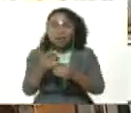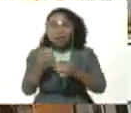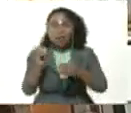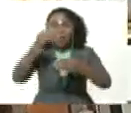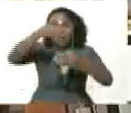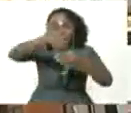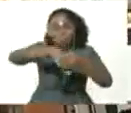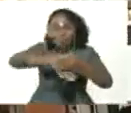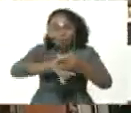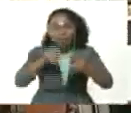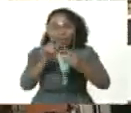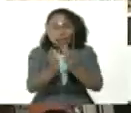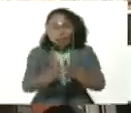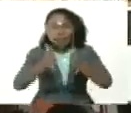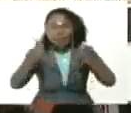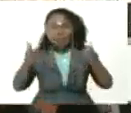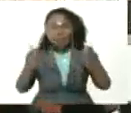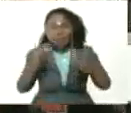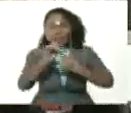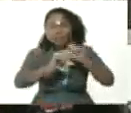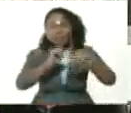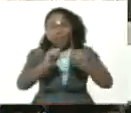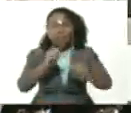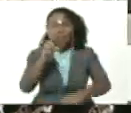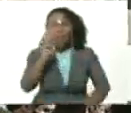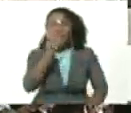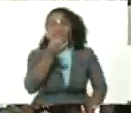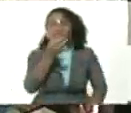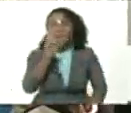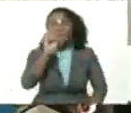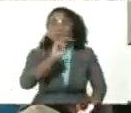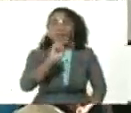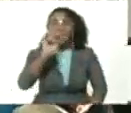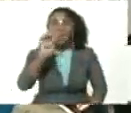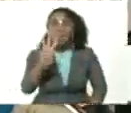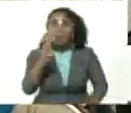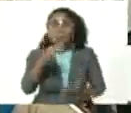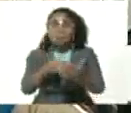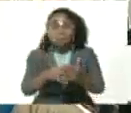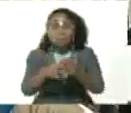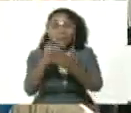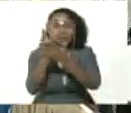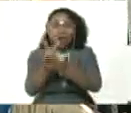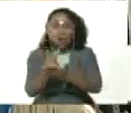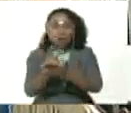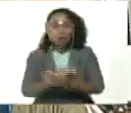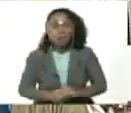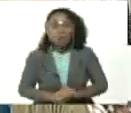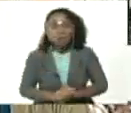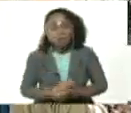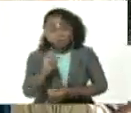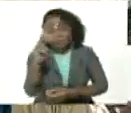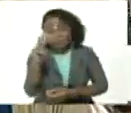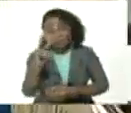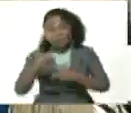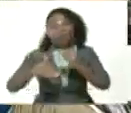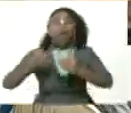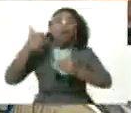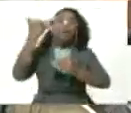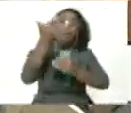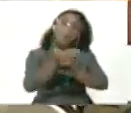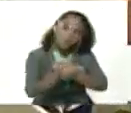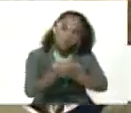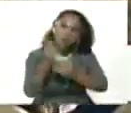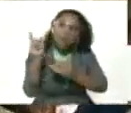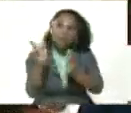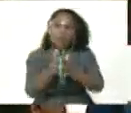almacena en el gran silo verde, que tiene una capacidad de 24.000 kilos. ¿Ok? Luego,